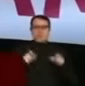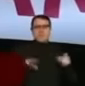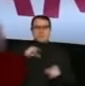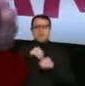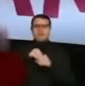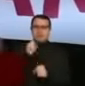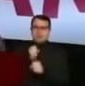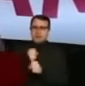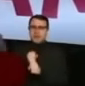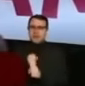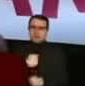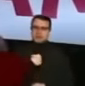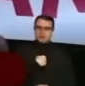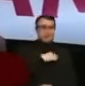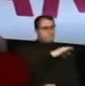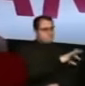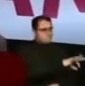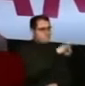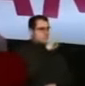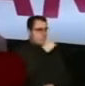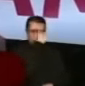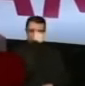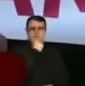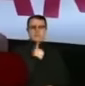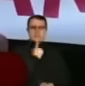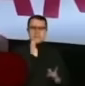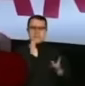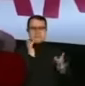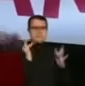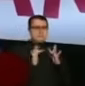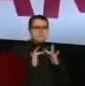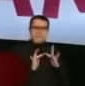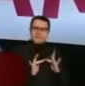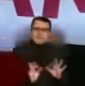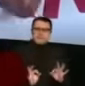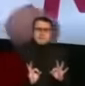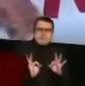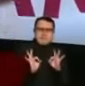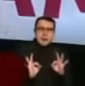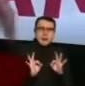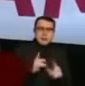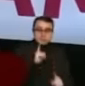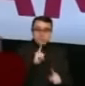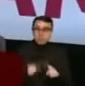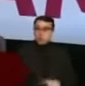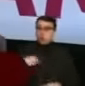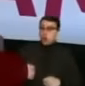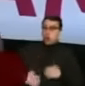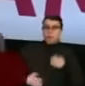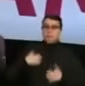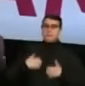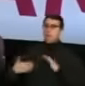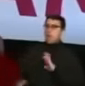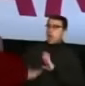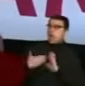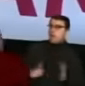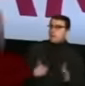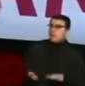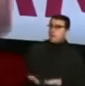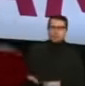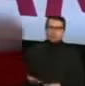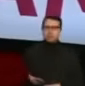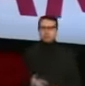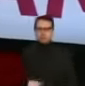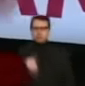de escoger con el mayor cuidado para que ni le tengan miedo a la amenaza de la muerte ni